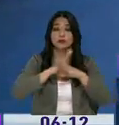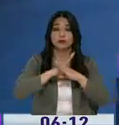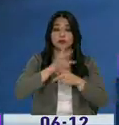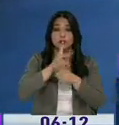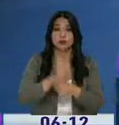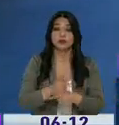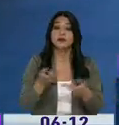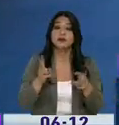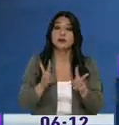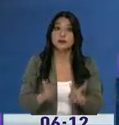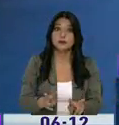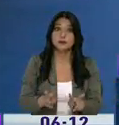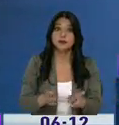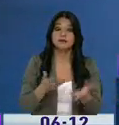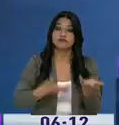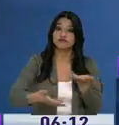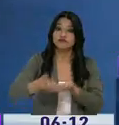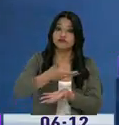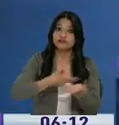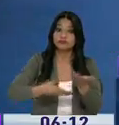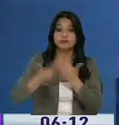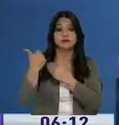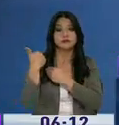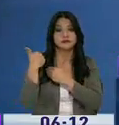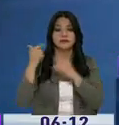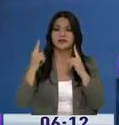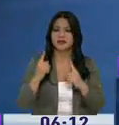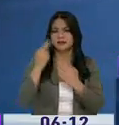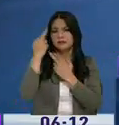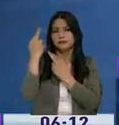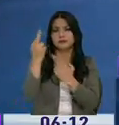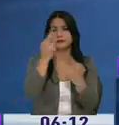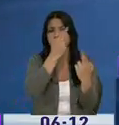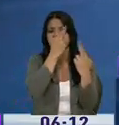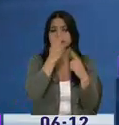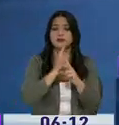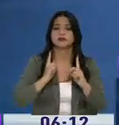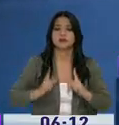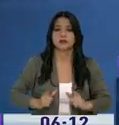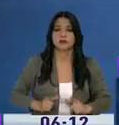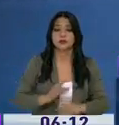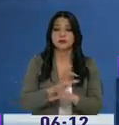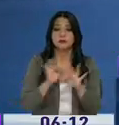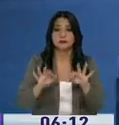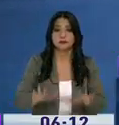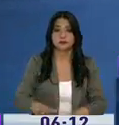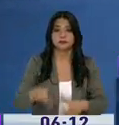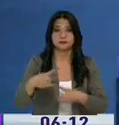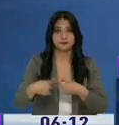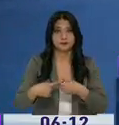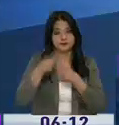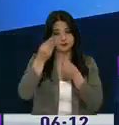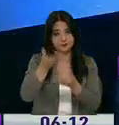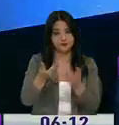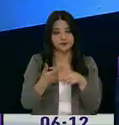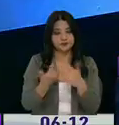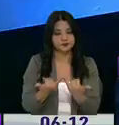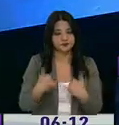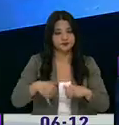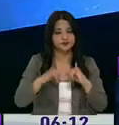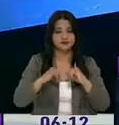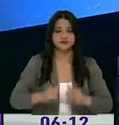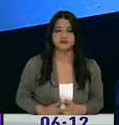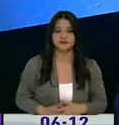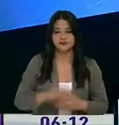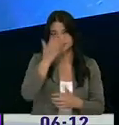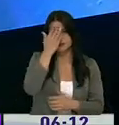forma parte de la convivencia responsable que debemos comenzar a cultivar aquí en el Distrito Metropolitano. Esa es la información, ustedes continúan con más. Buen